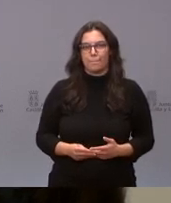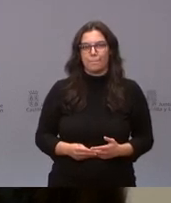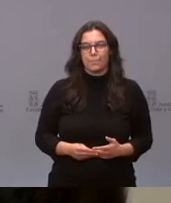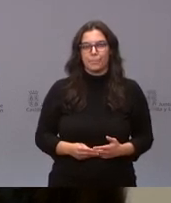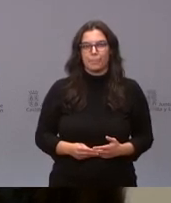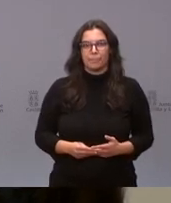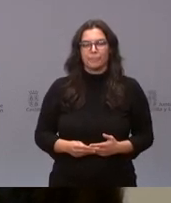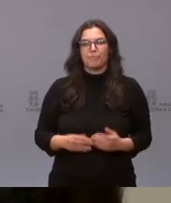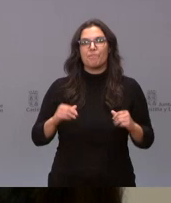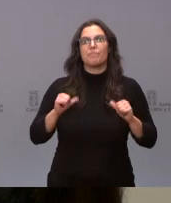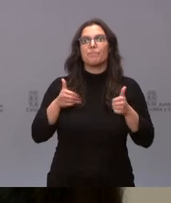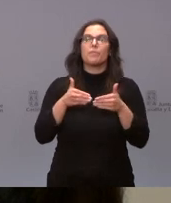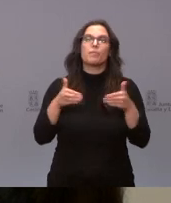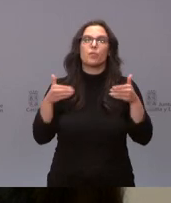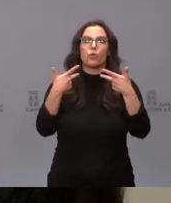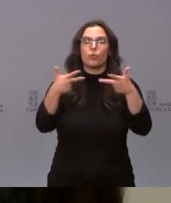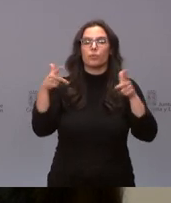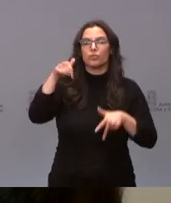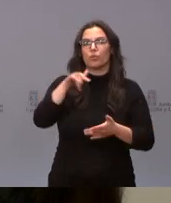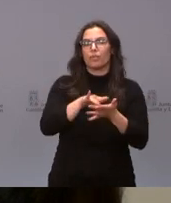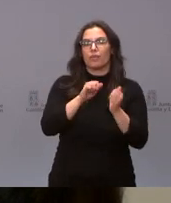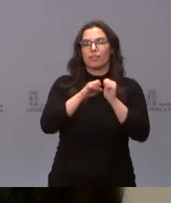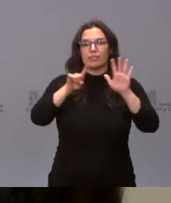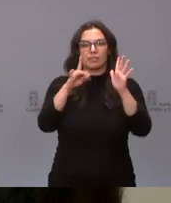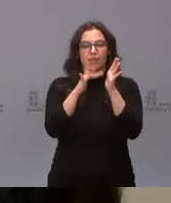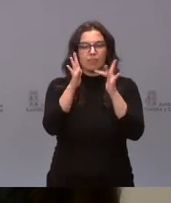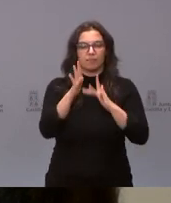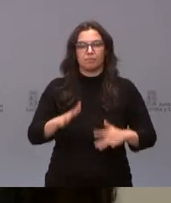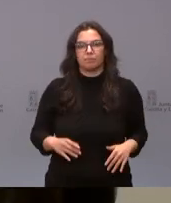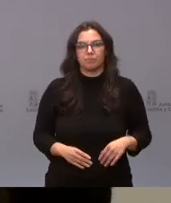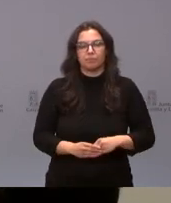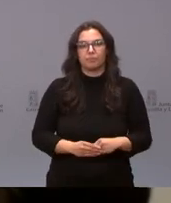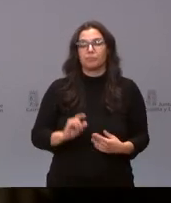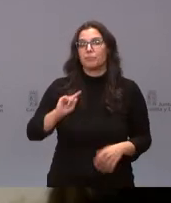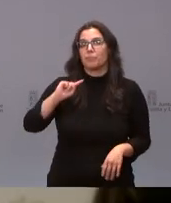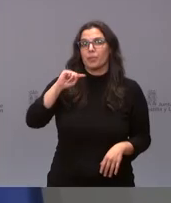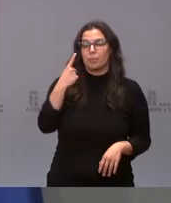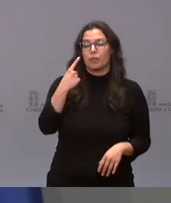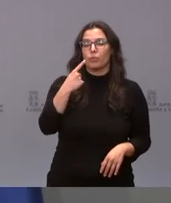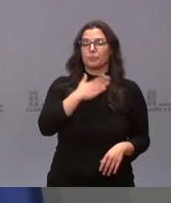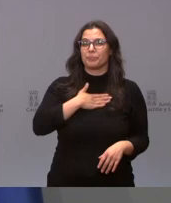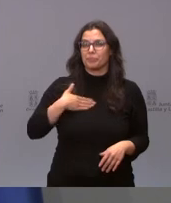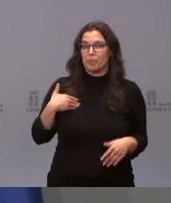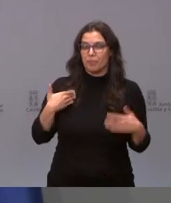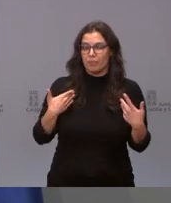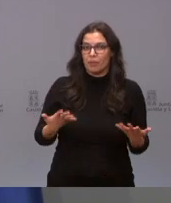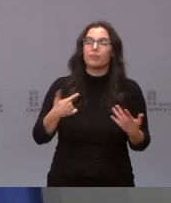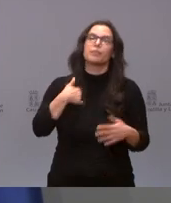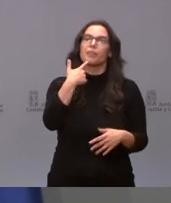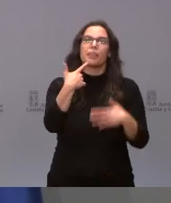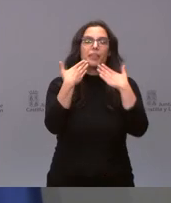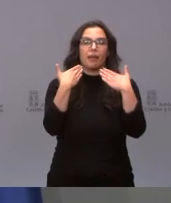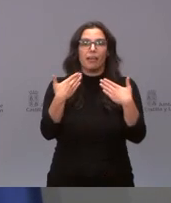iniciamos la rueda de prensa hoy día 26 de abril bueno lo primero que quiero hacer es agradecer